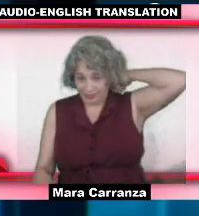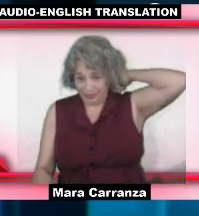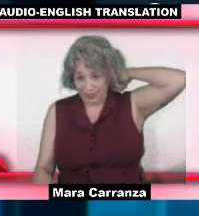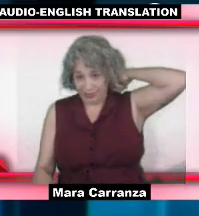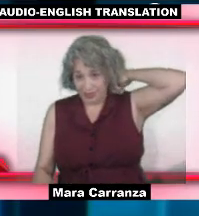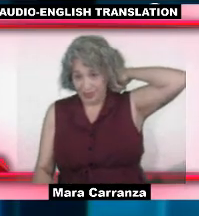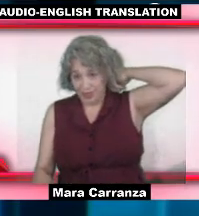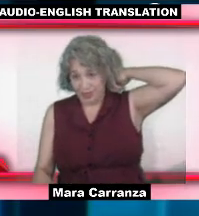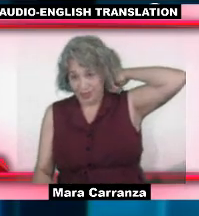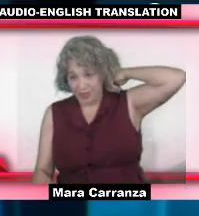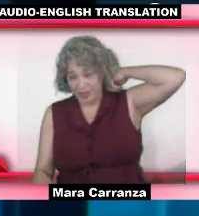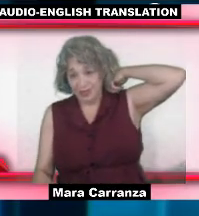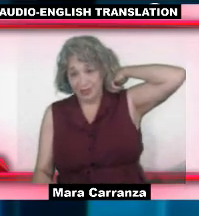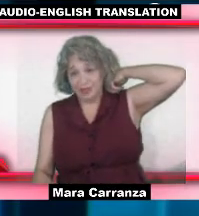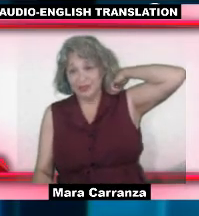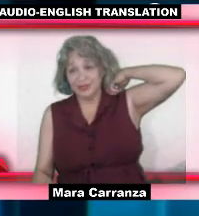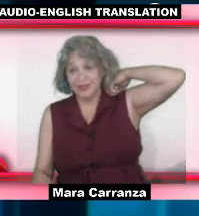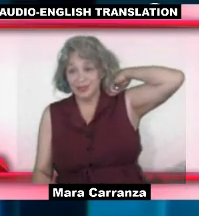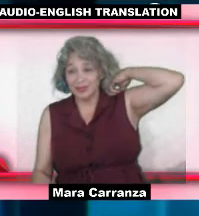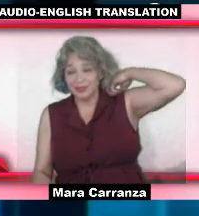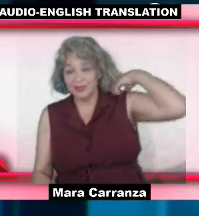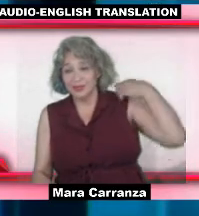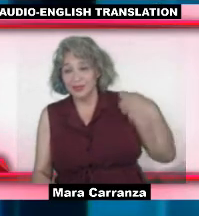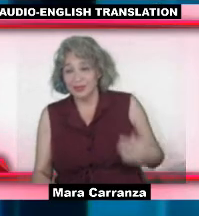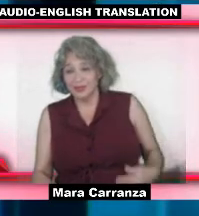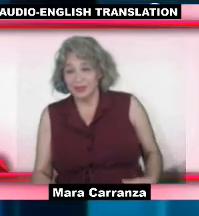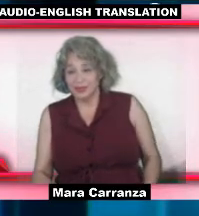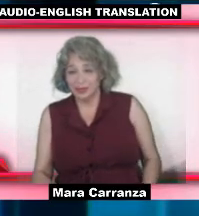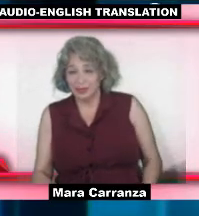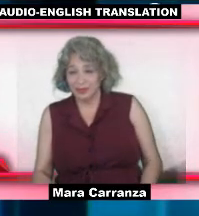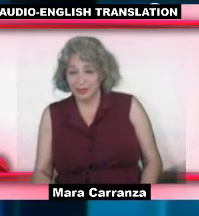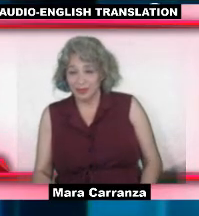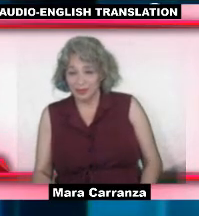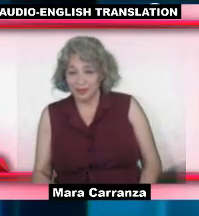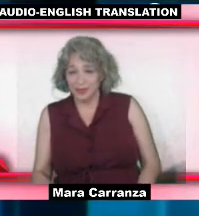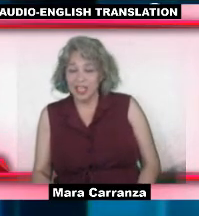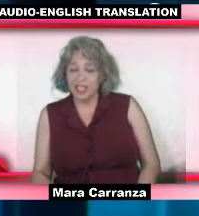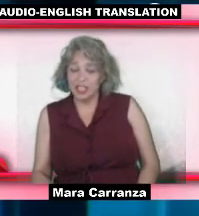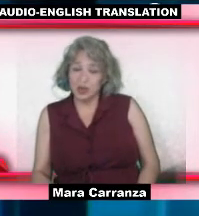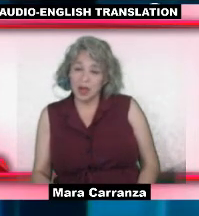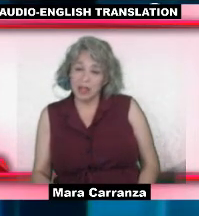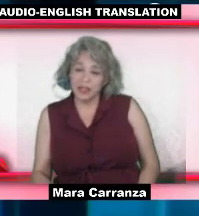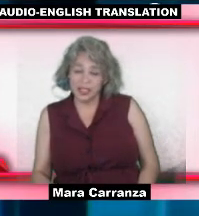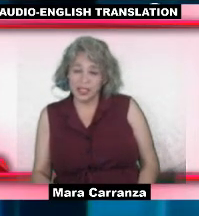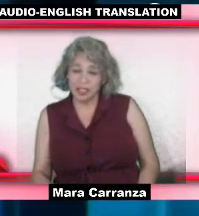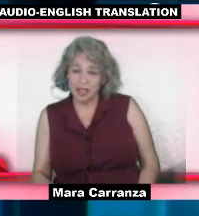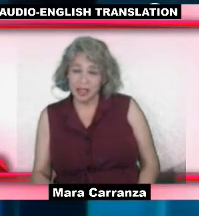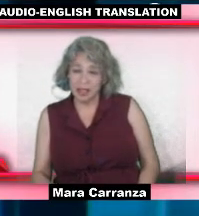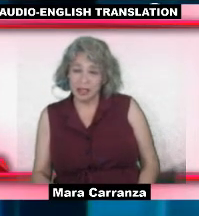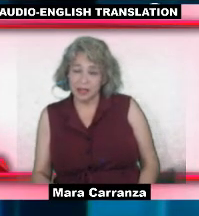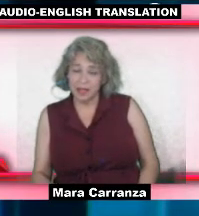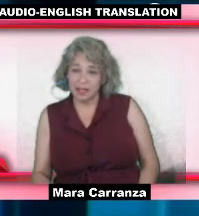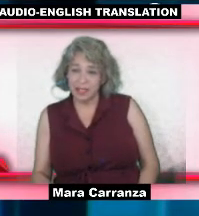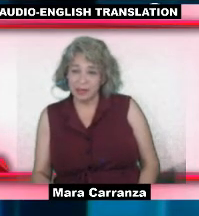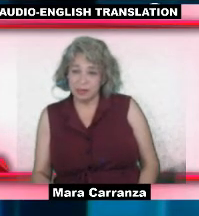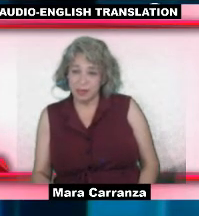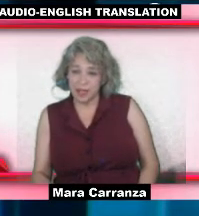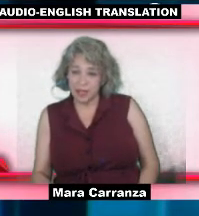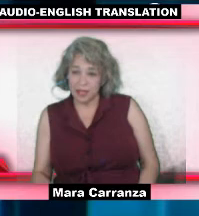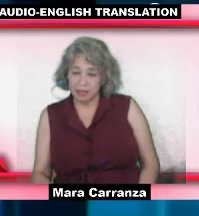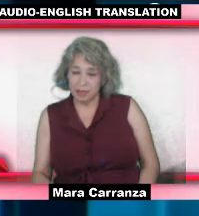todo esto, Andrés Manuel López Obrador da una respuesta sorprendente. To all of this,